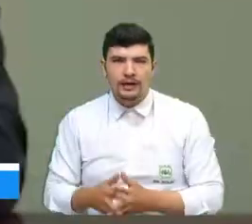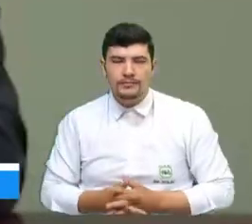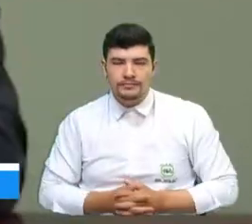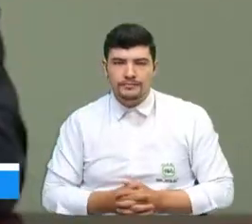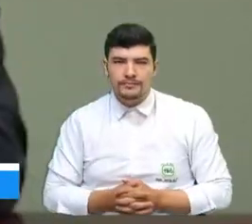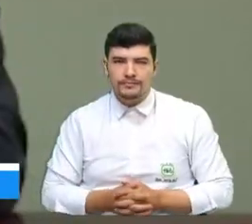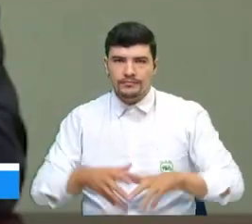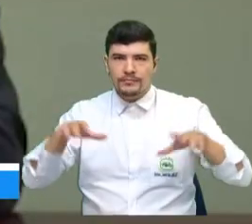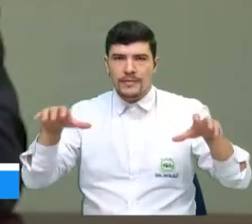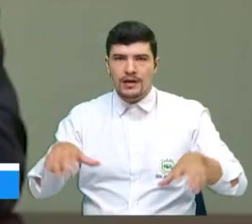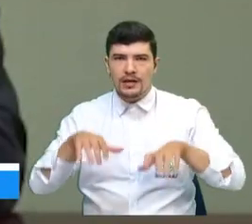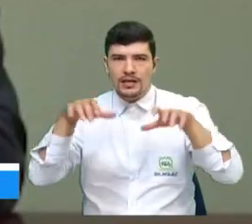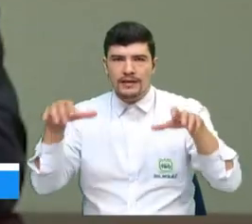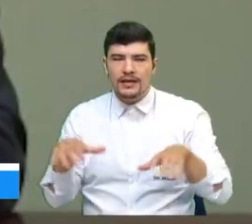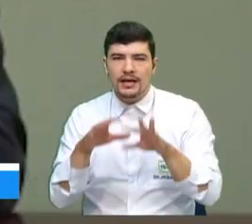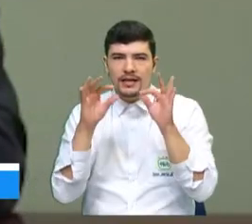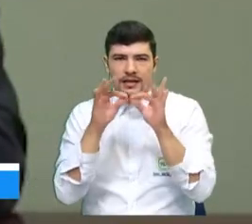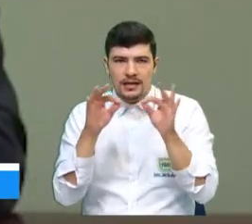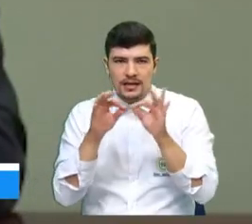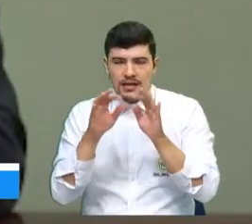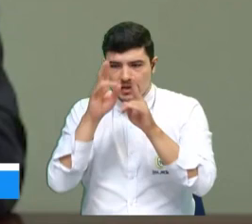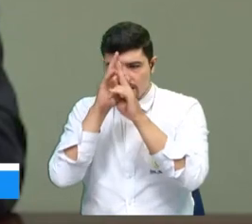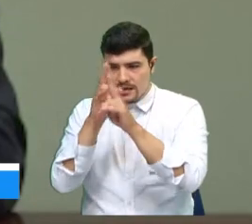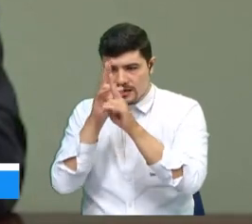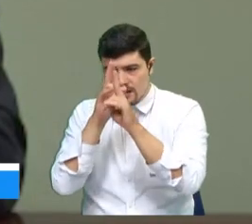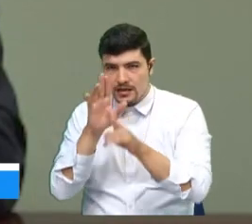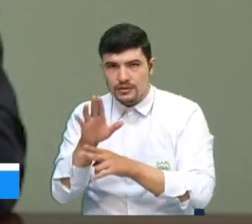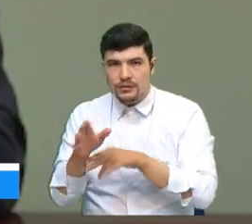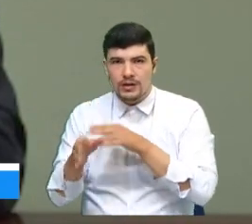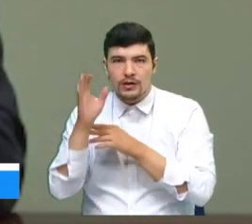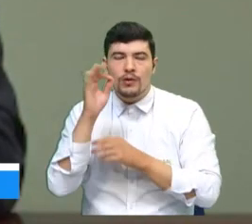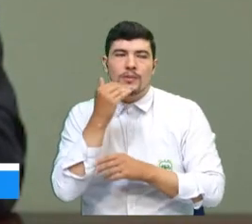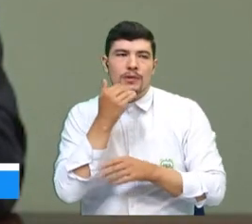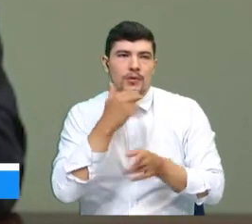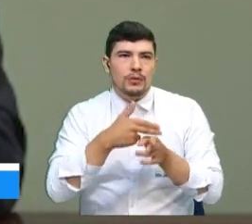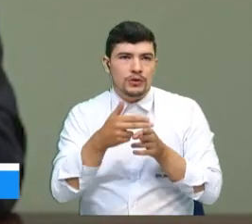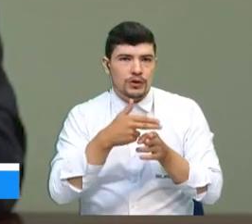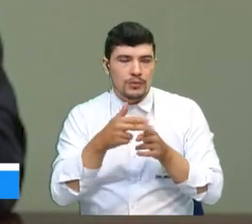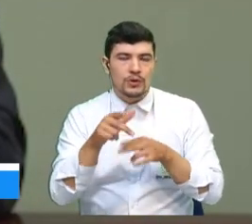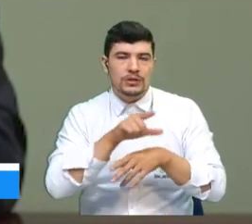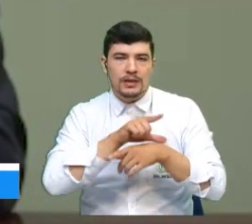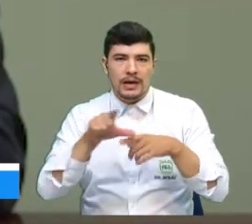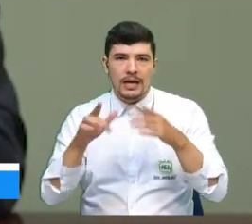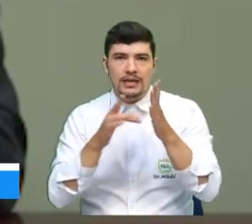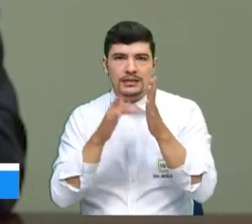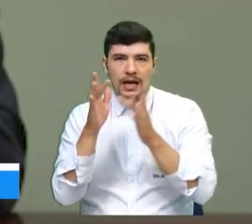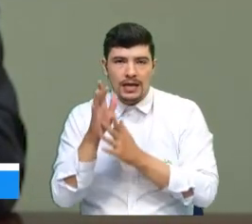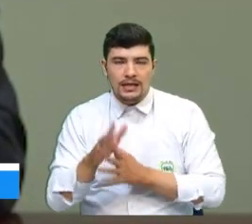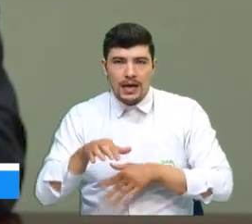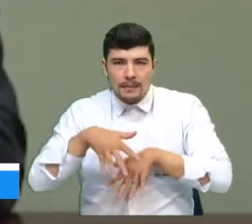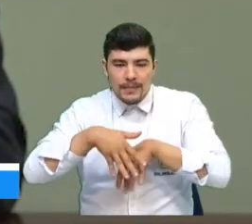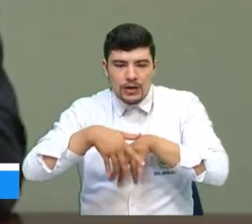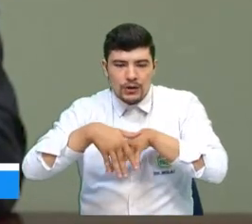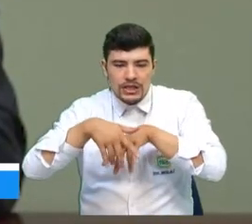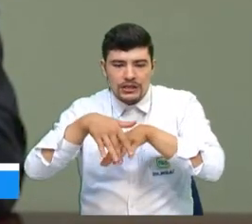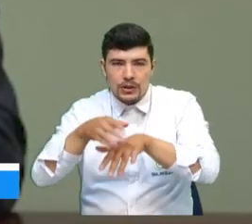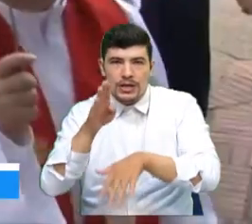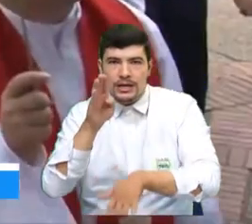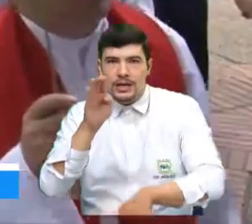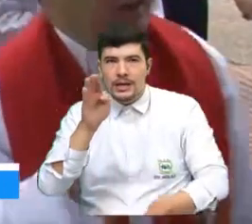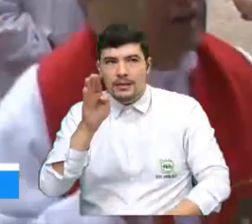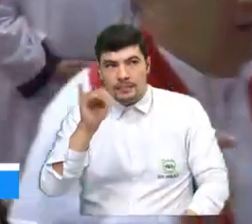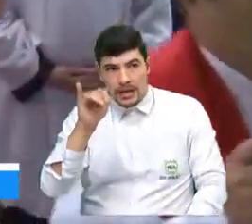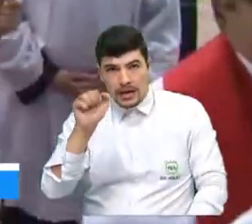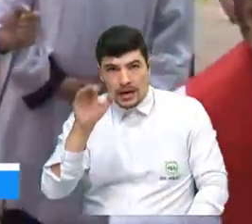actividades de piedad y devoción popular como el vía crucis o las procesiones que por su naturaleza requieren